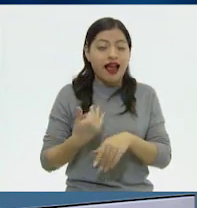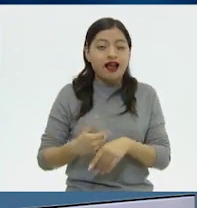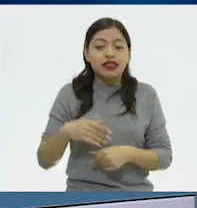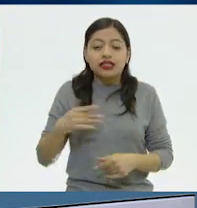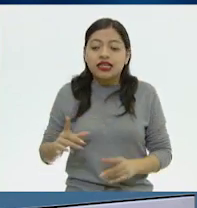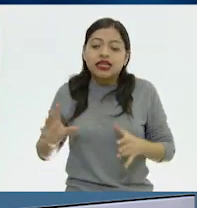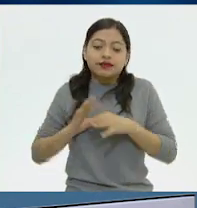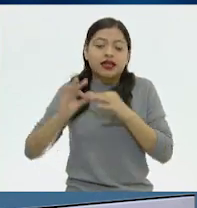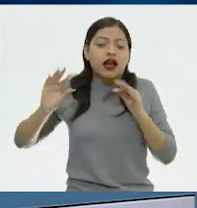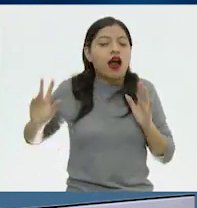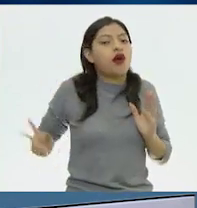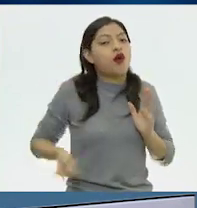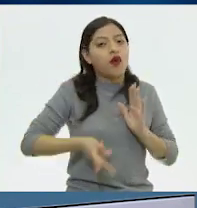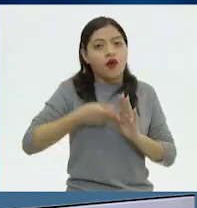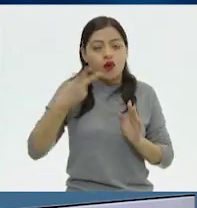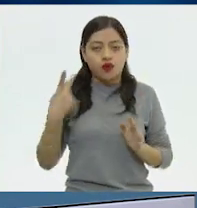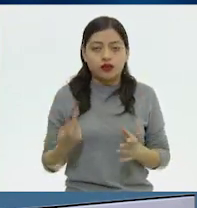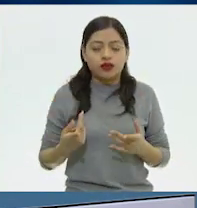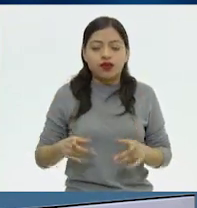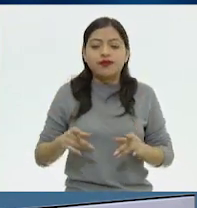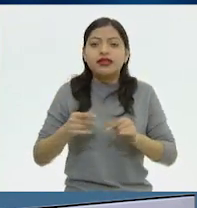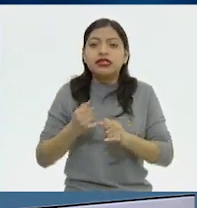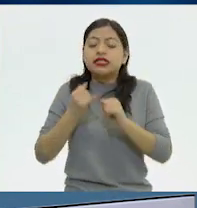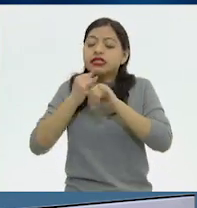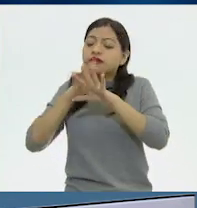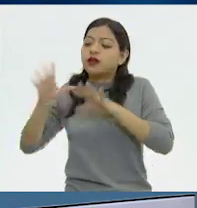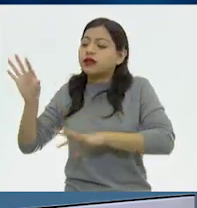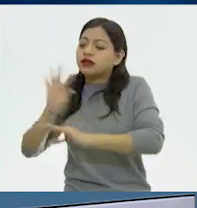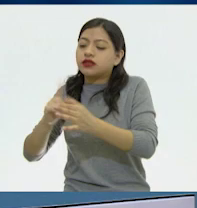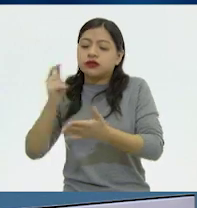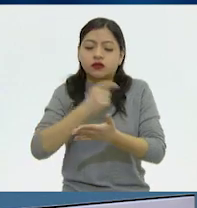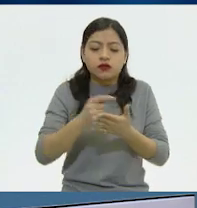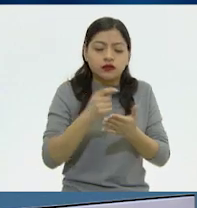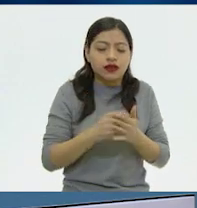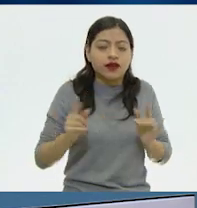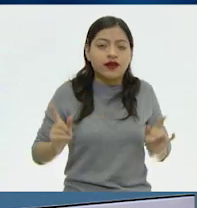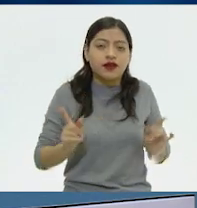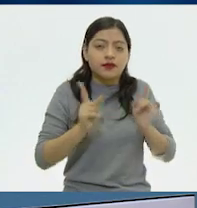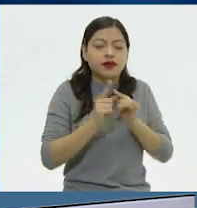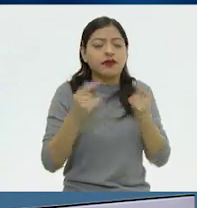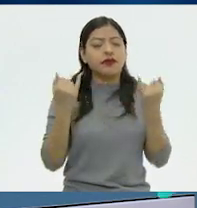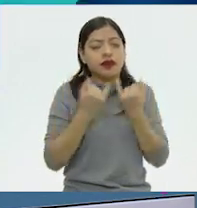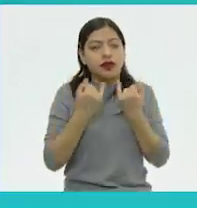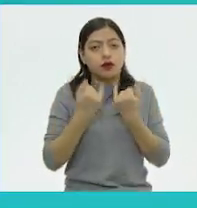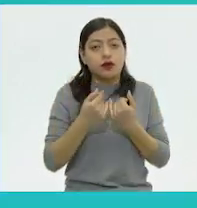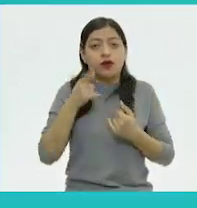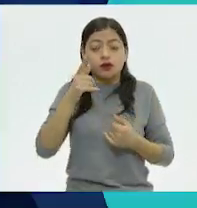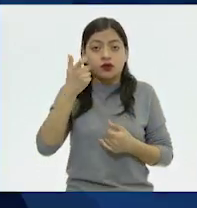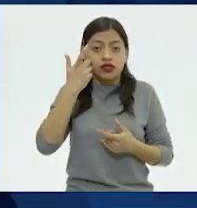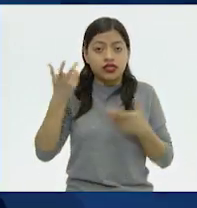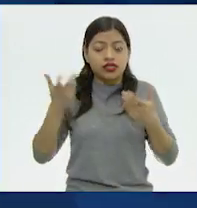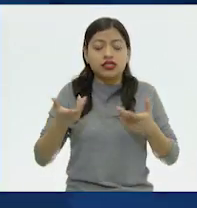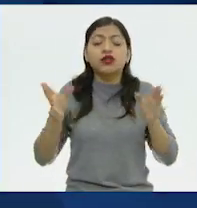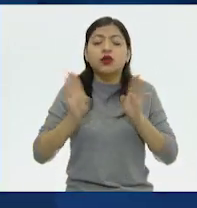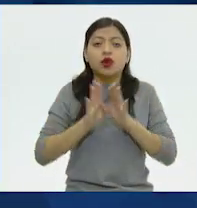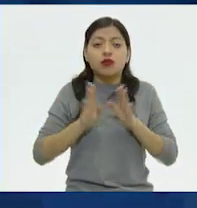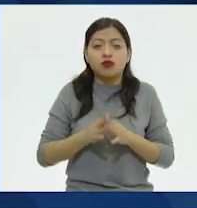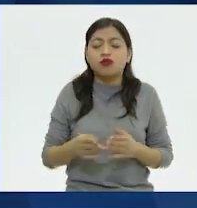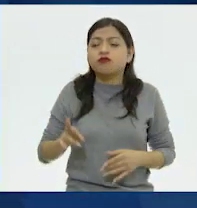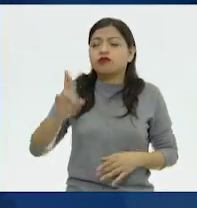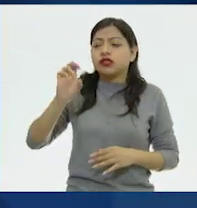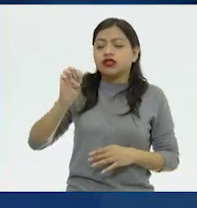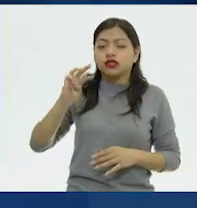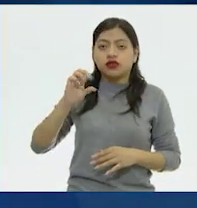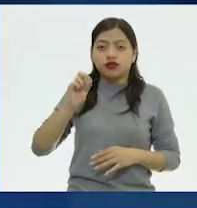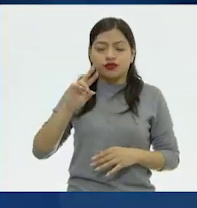las características del resumen como algunos aspectos que tenemos que tomar en cuenta para elaborar uno. El resumen se refiere